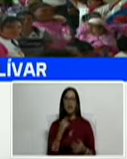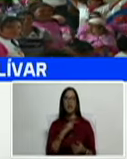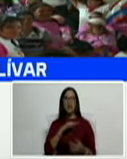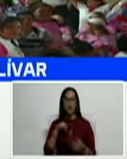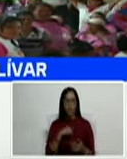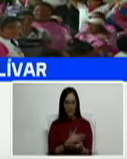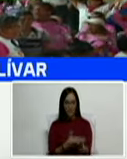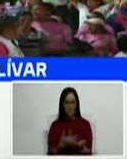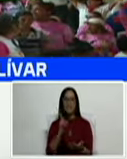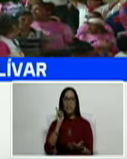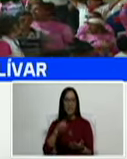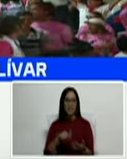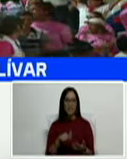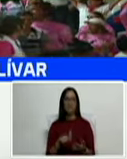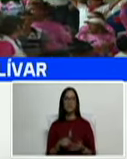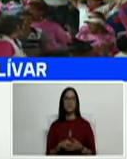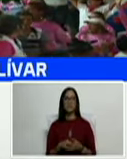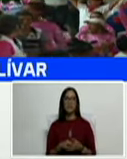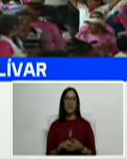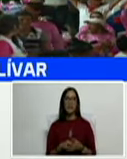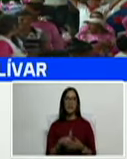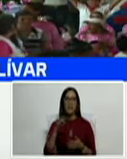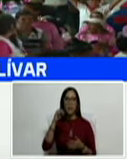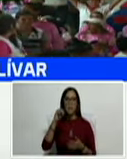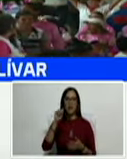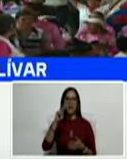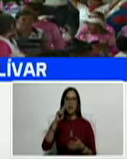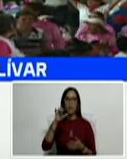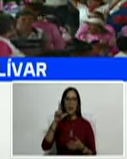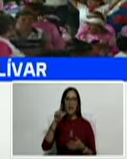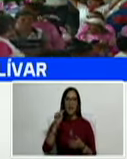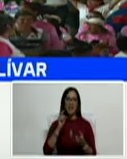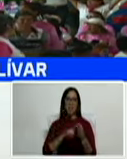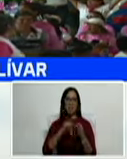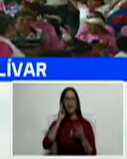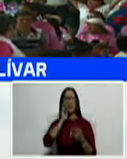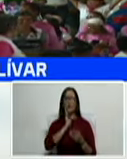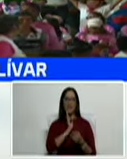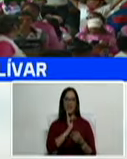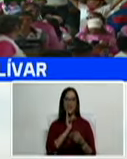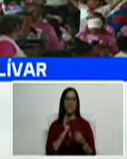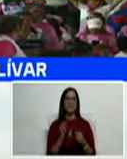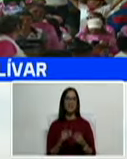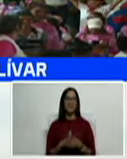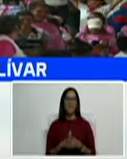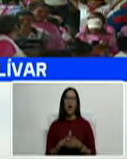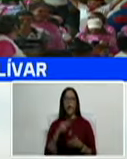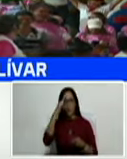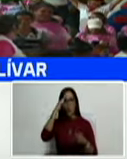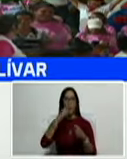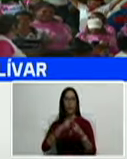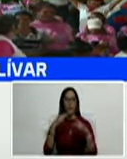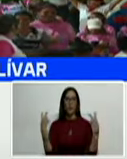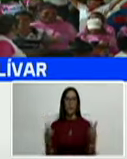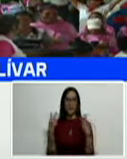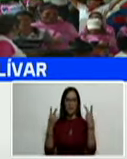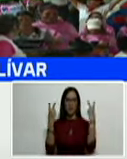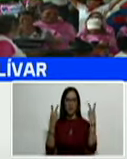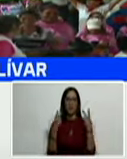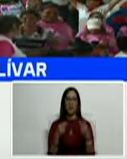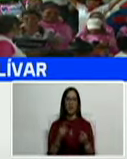nuestras venas también corre sangre de Manuela Sáenz. Así Manuela que con Sáenz. Nuestra Manuelita. Honor y gloria, Manuela